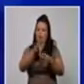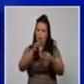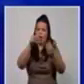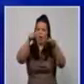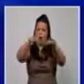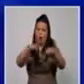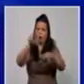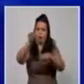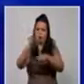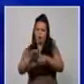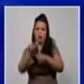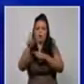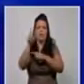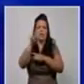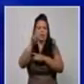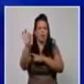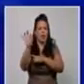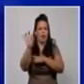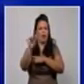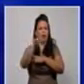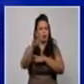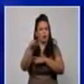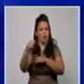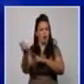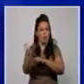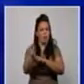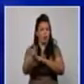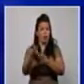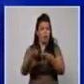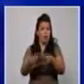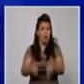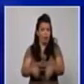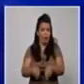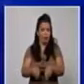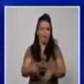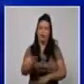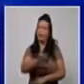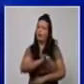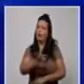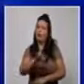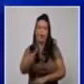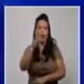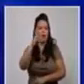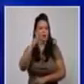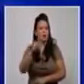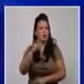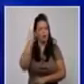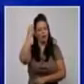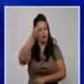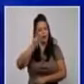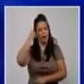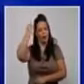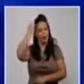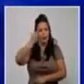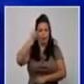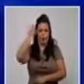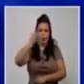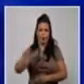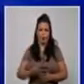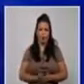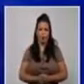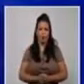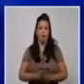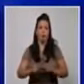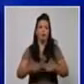relación con la jornada de ayer, pero sigue siendo una cifra muy alta en comparación con todo